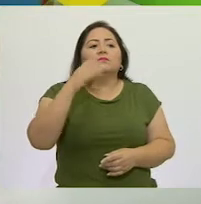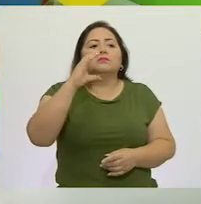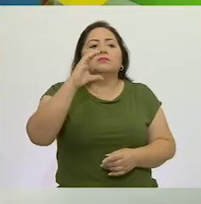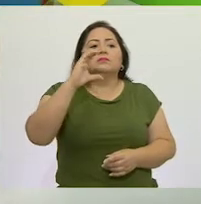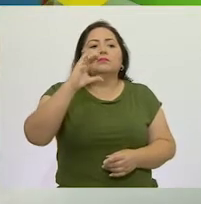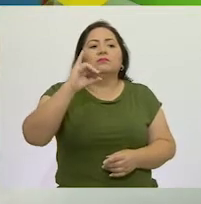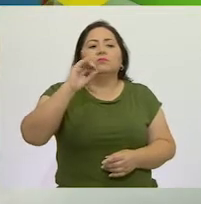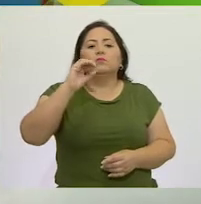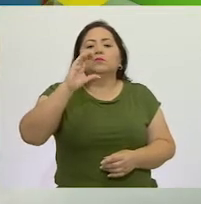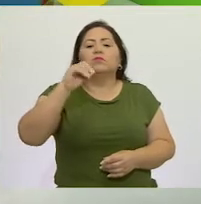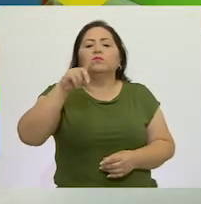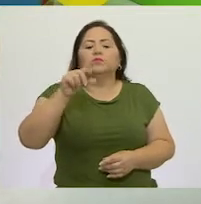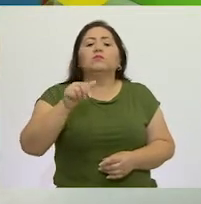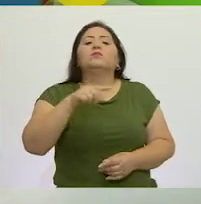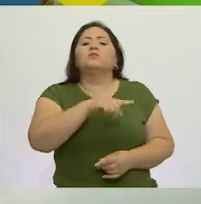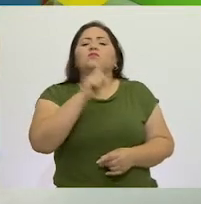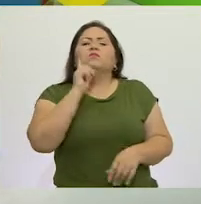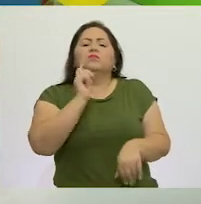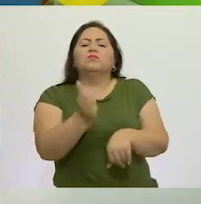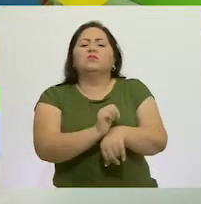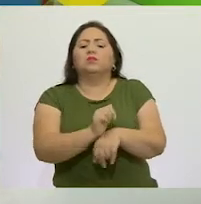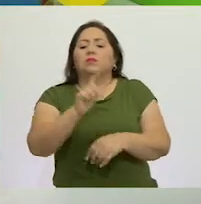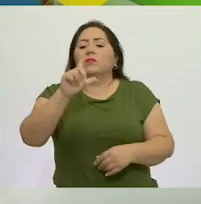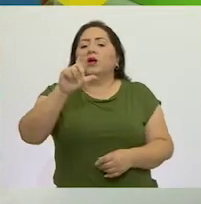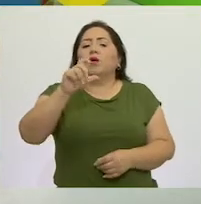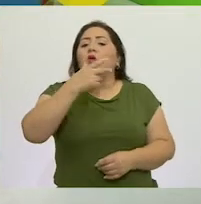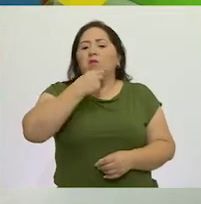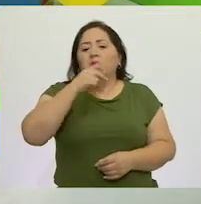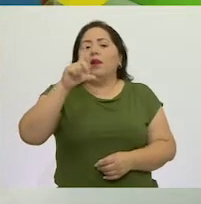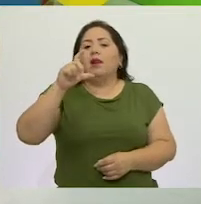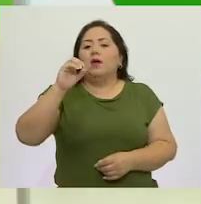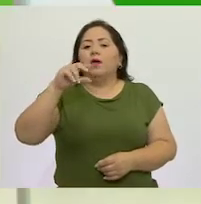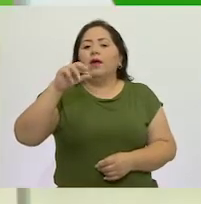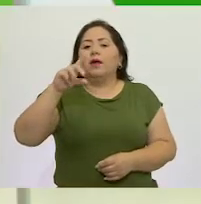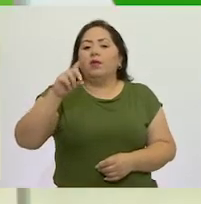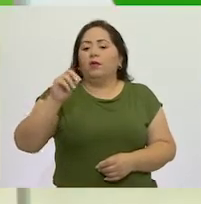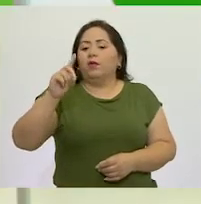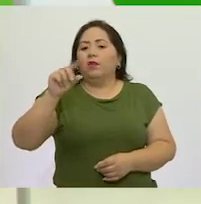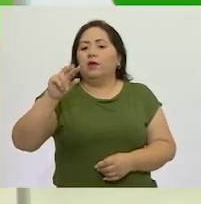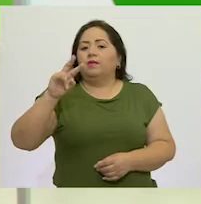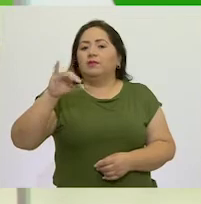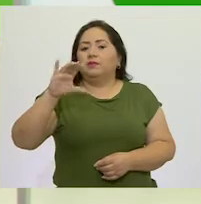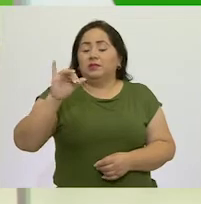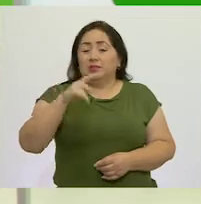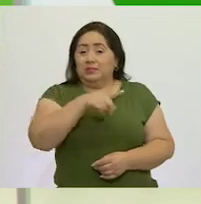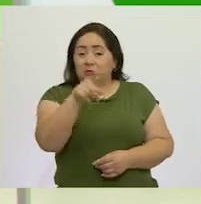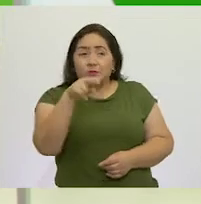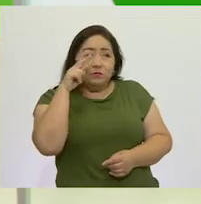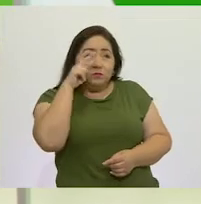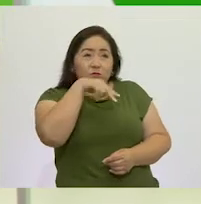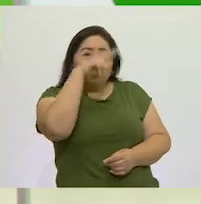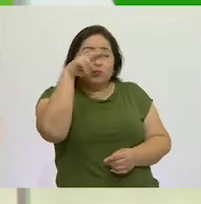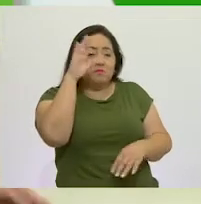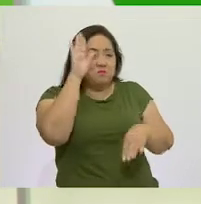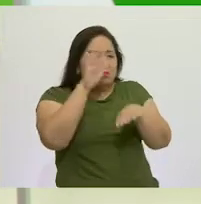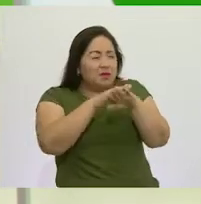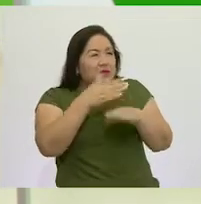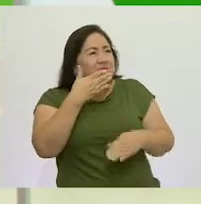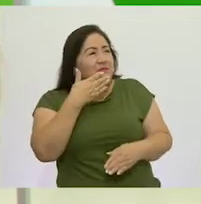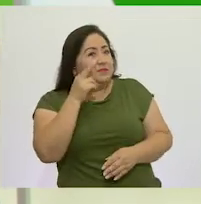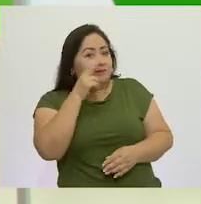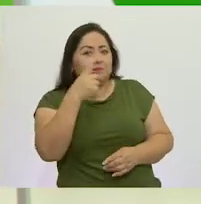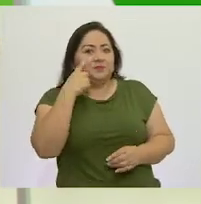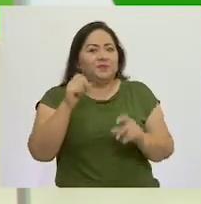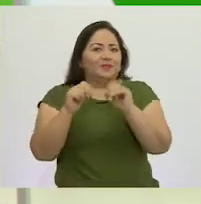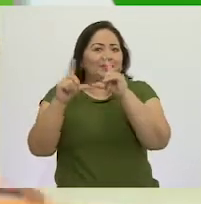la Mona Lisa y es del artista Leonardo da Vinci. Para observar esta pintura con más detalle, tenemos aquí